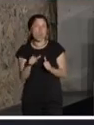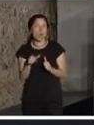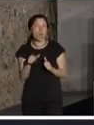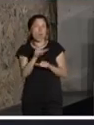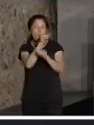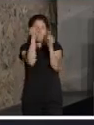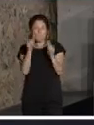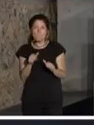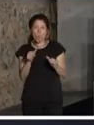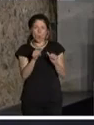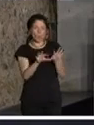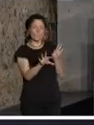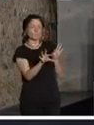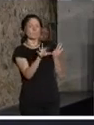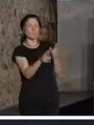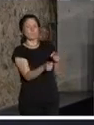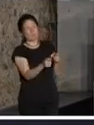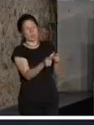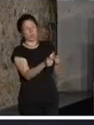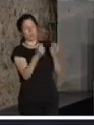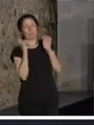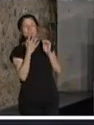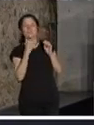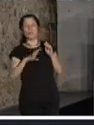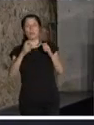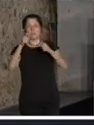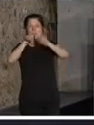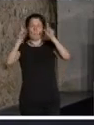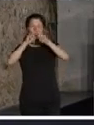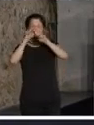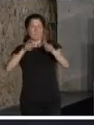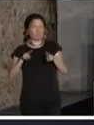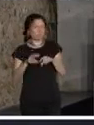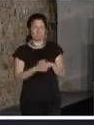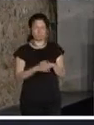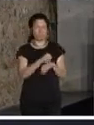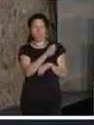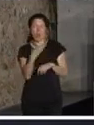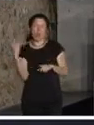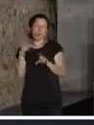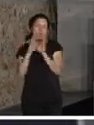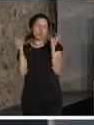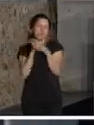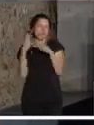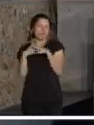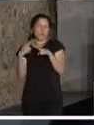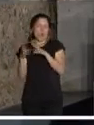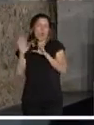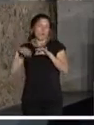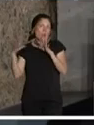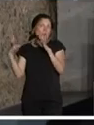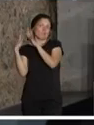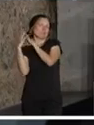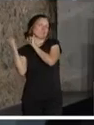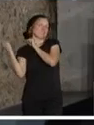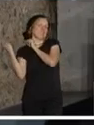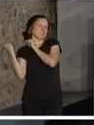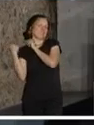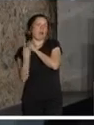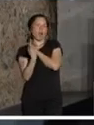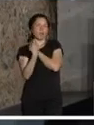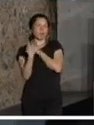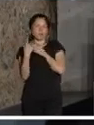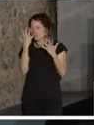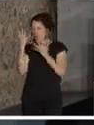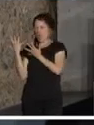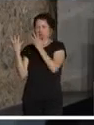esté en manos de los de siempre y para eso hay que hacerle ver algunos partidos que han sido Cómplices necesarios de